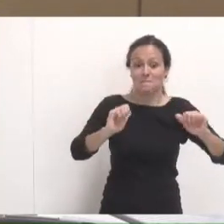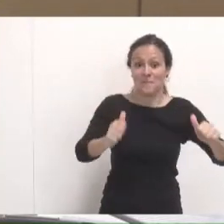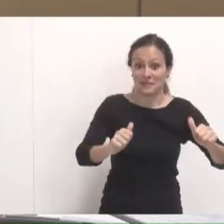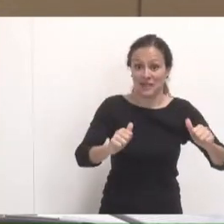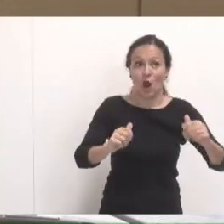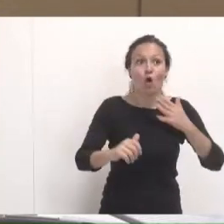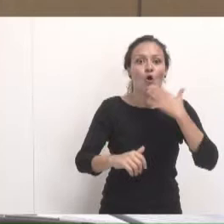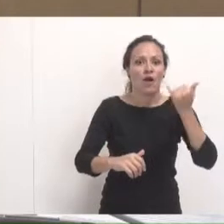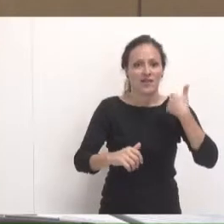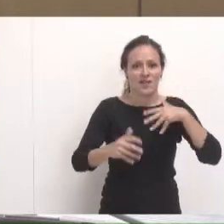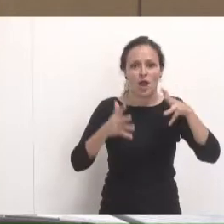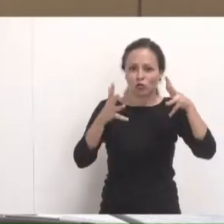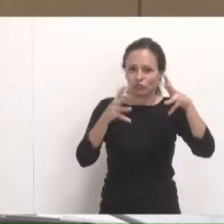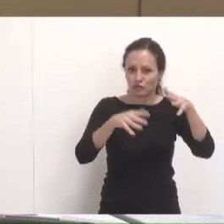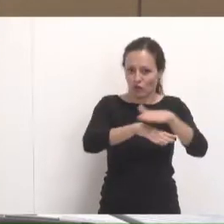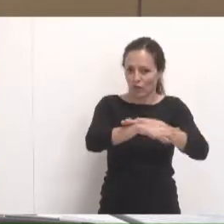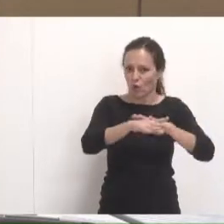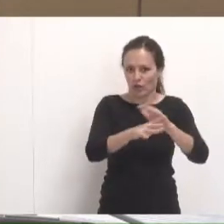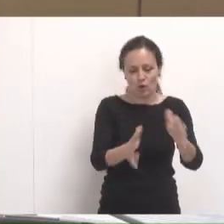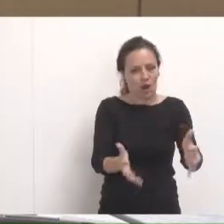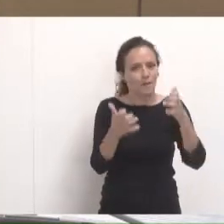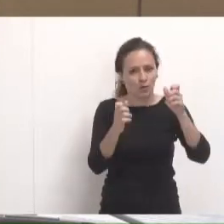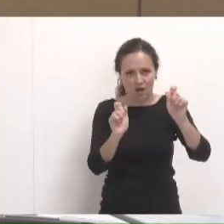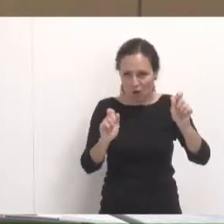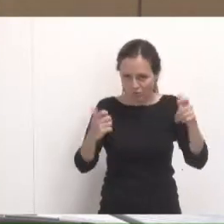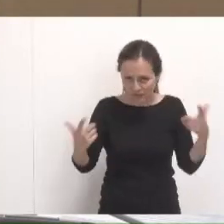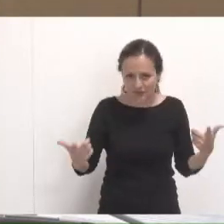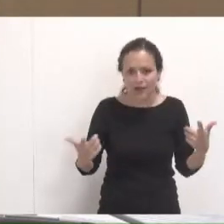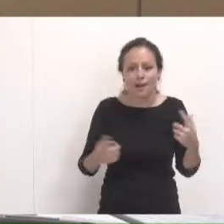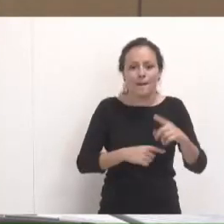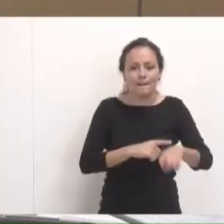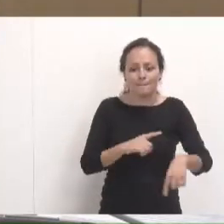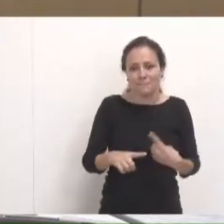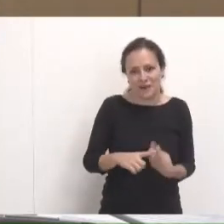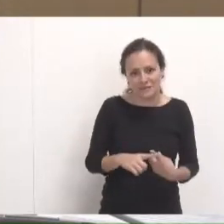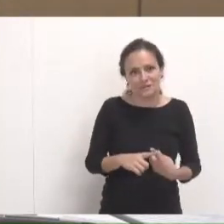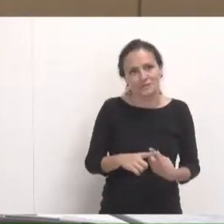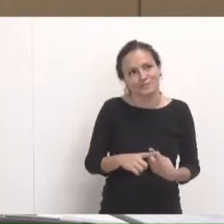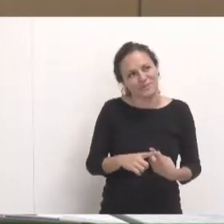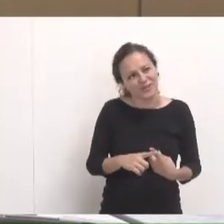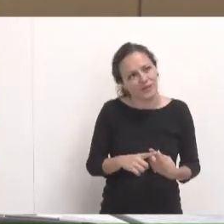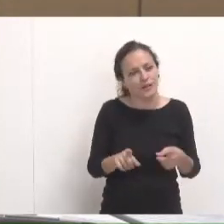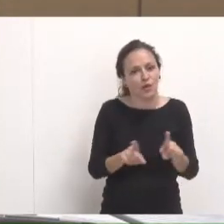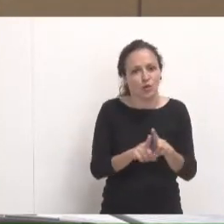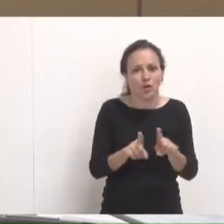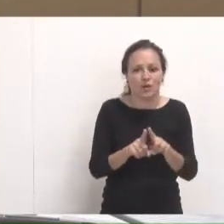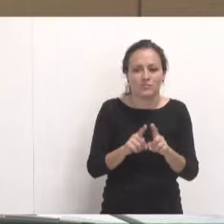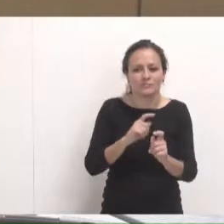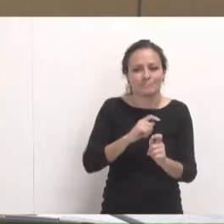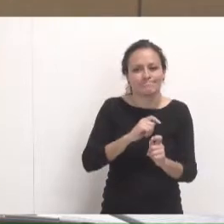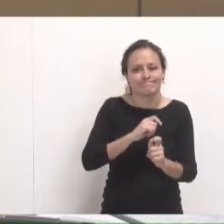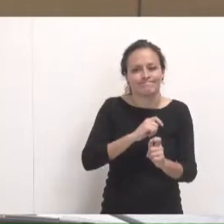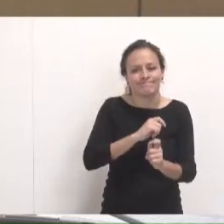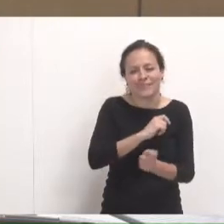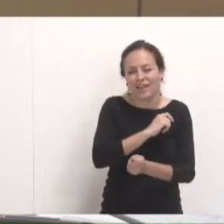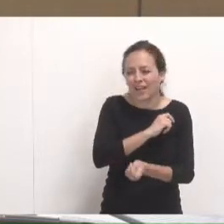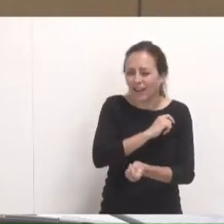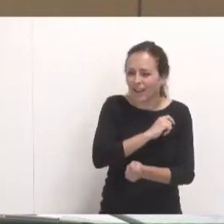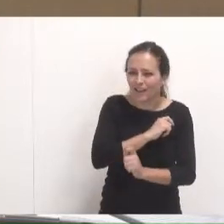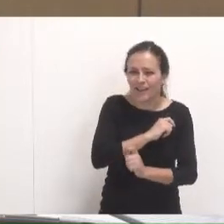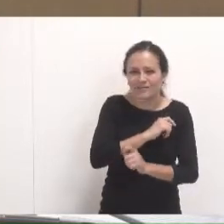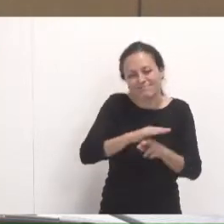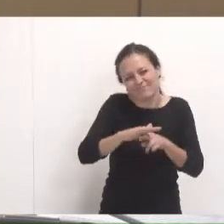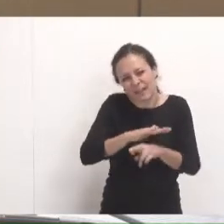en el Consejo de Gobierno y tengamos una herramienta fundamental para apostar por el reciclaje,